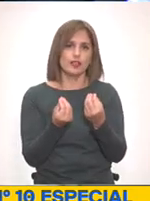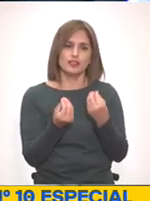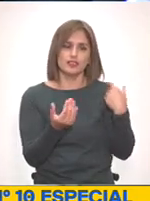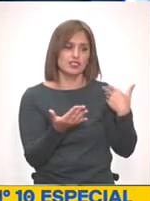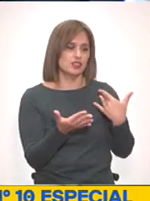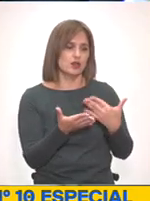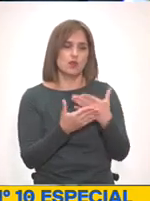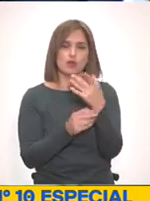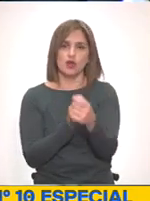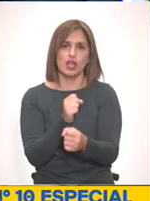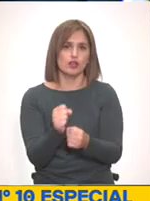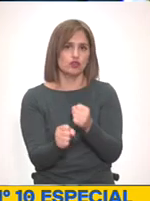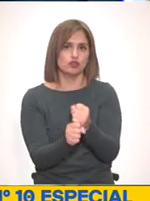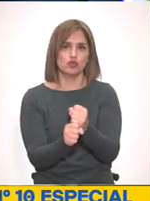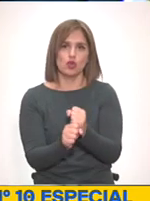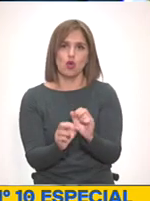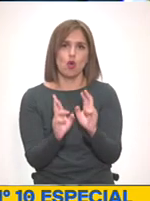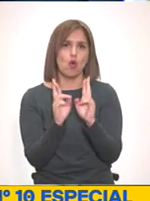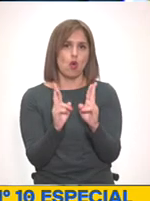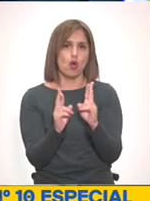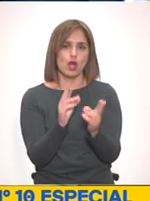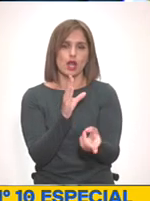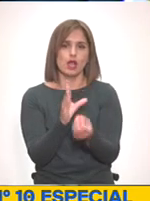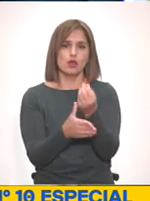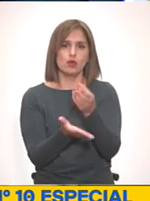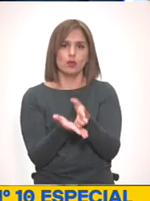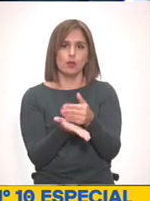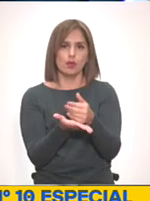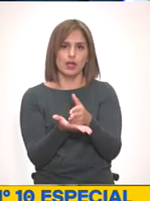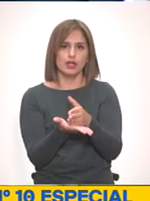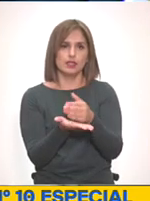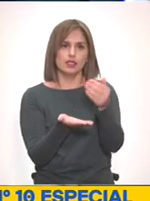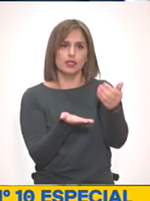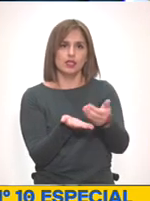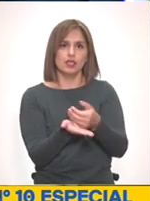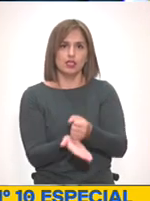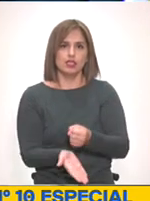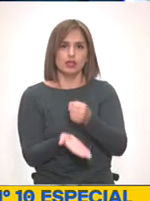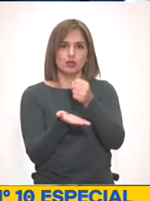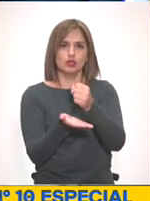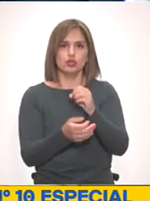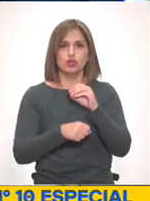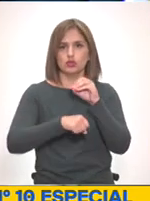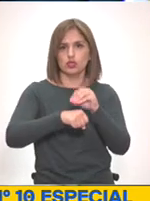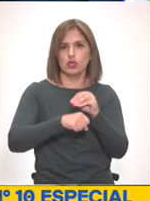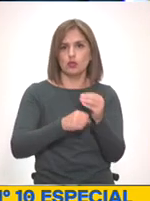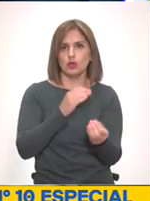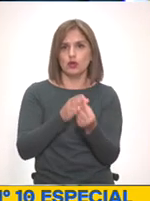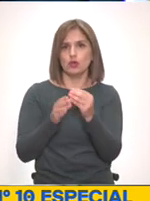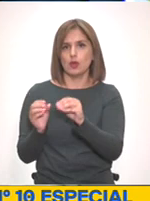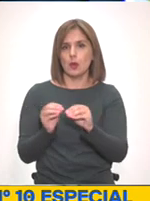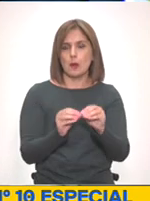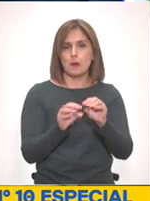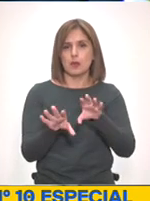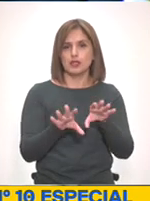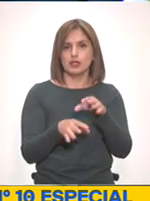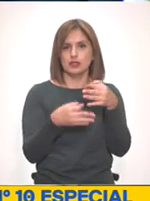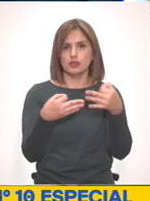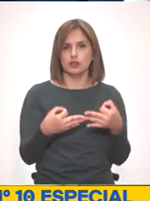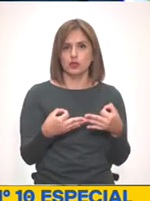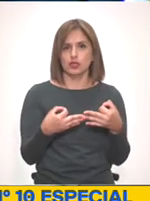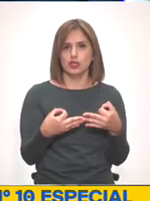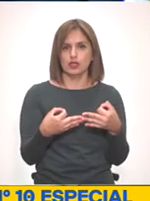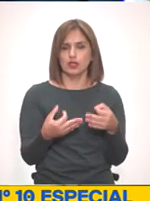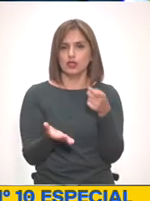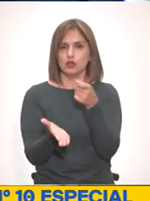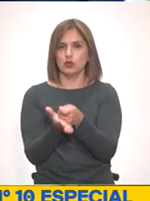años Esperamos que los nuevos planes y recursos anunciados por este gobierno para renovar material de seguridad del personal y